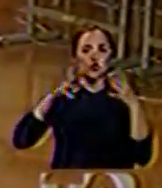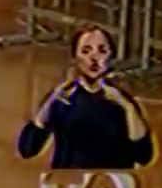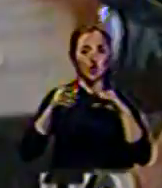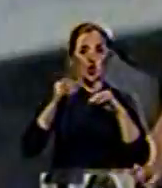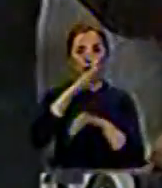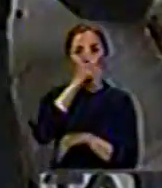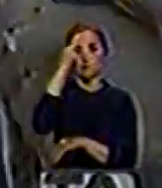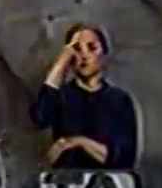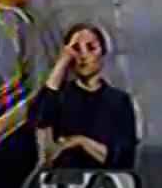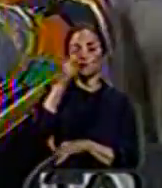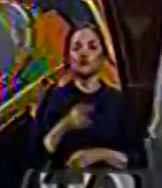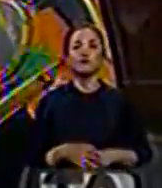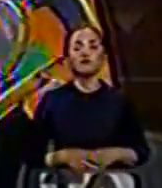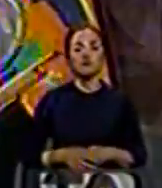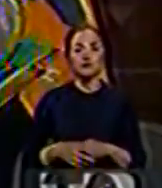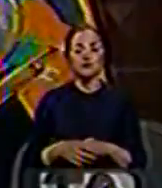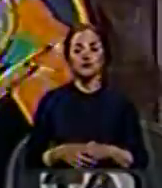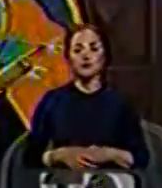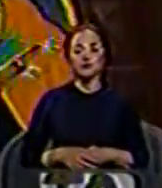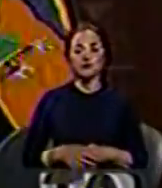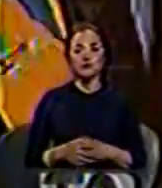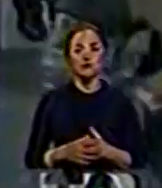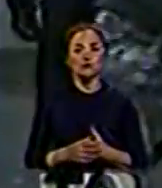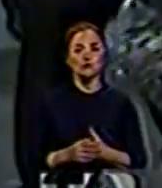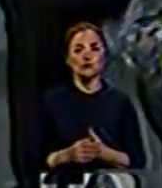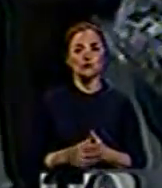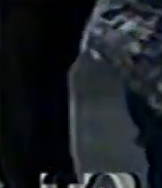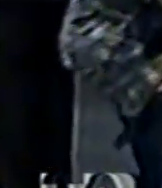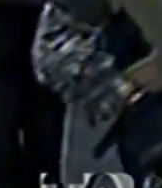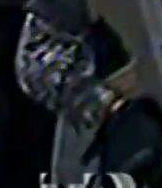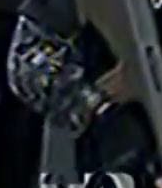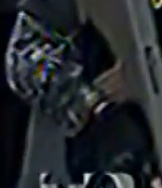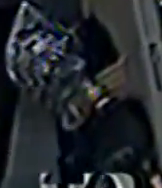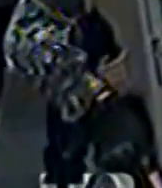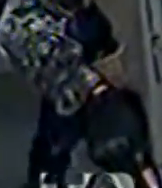Revolución Ciudadana de Rafael Correa. Fausto Yepes, 24 horas.